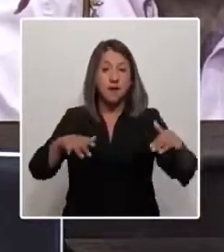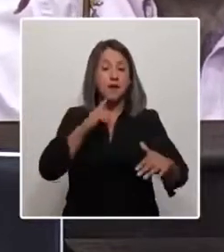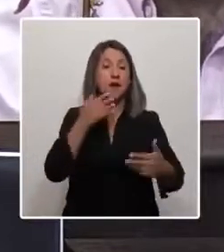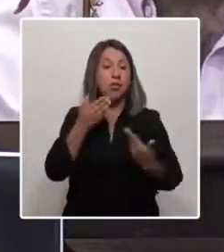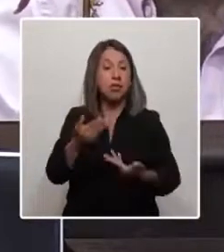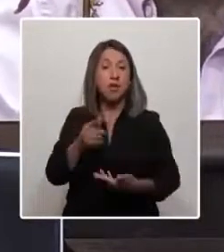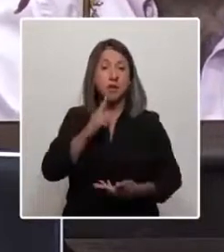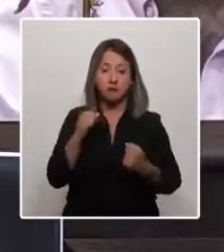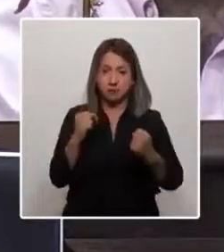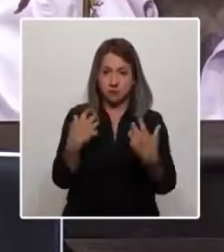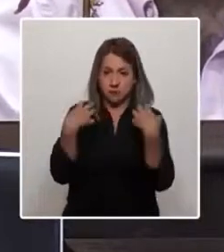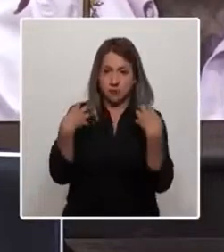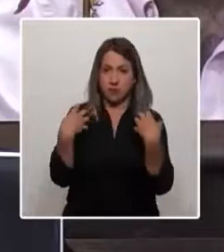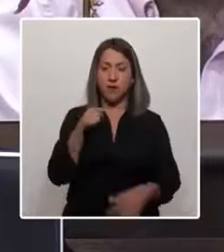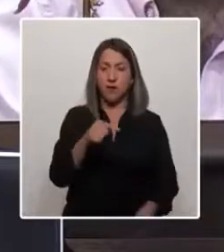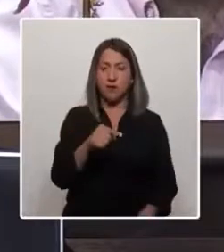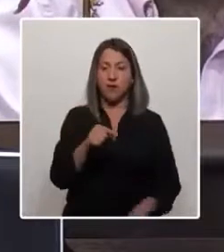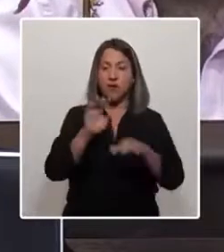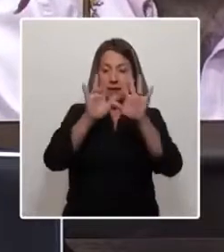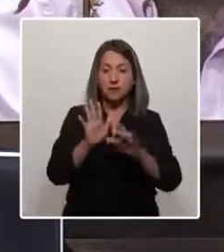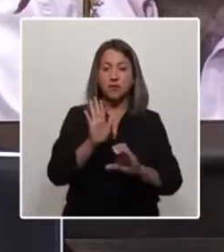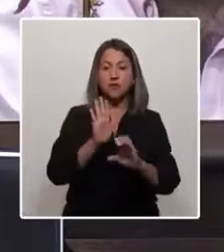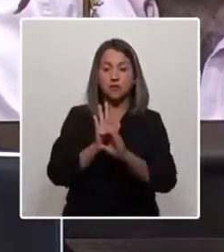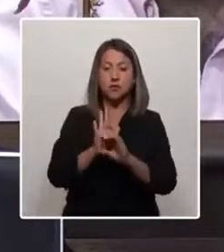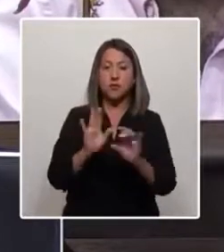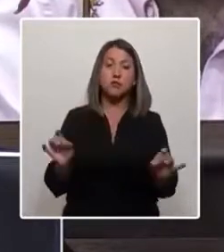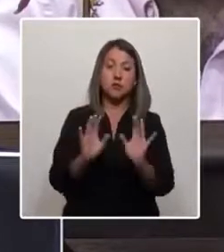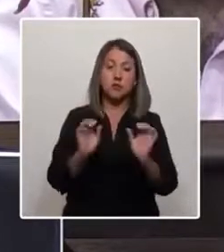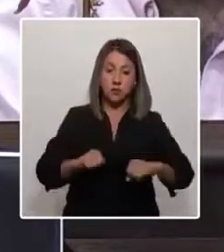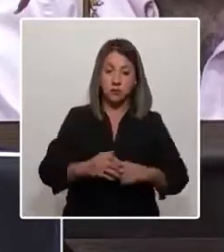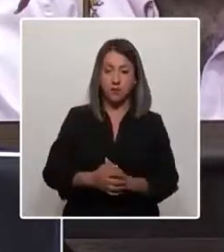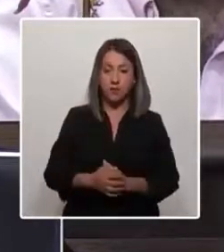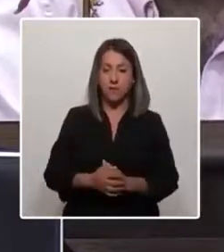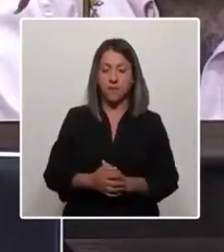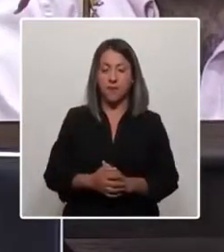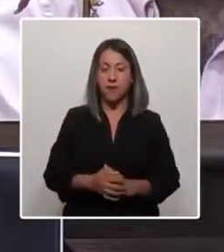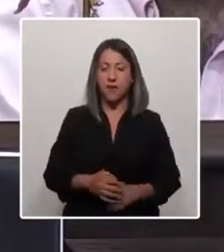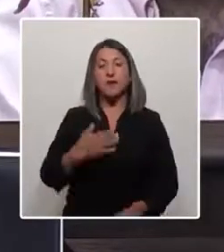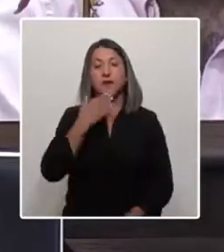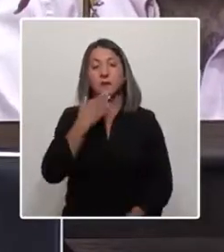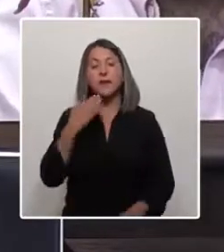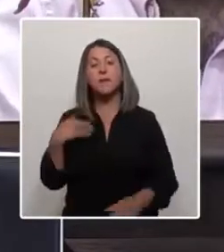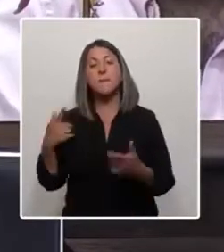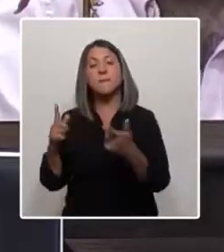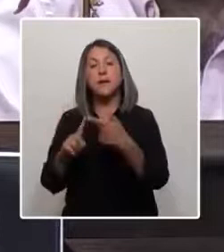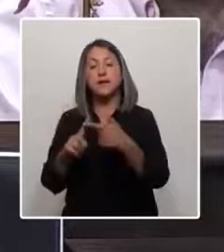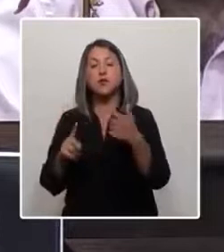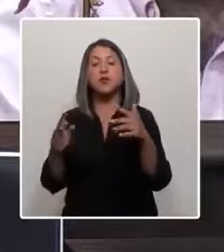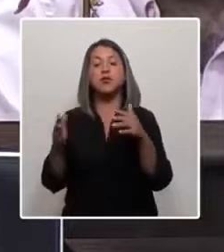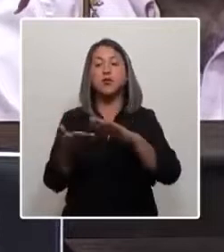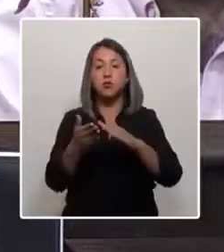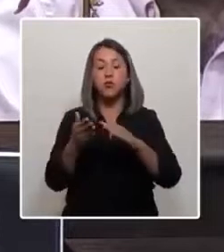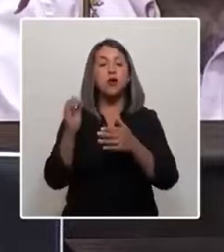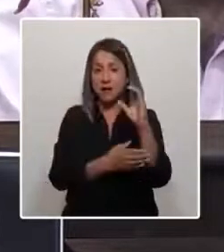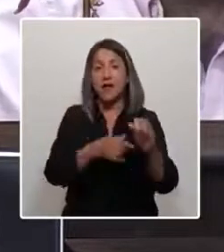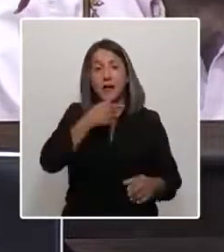serían empoderados por este texto constitucional en caso de aprobarse. Por militantes del Partido Comunista y de otros grupos extremos. De hecho,